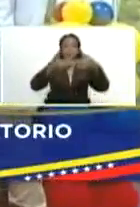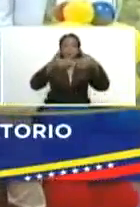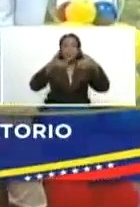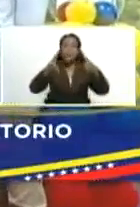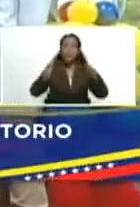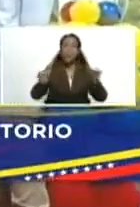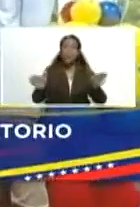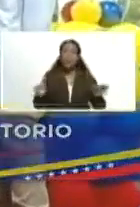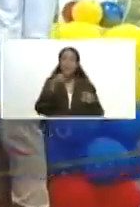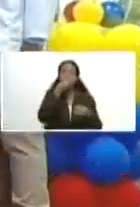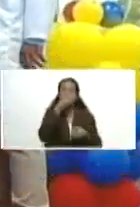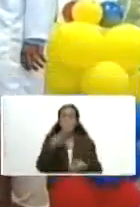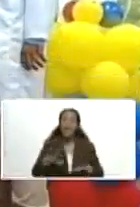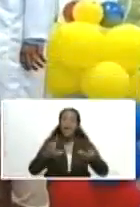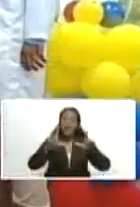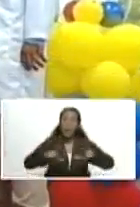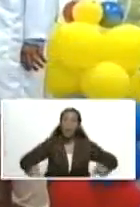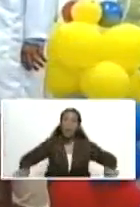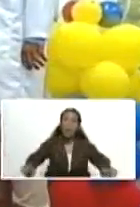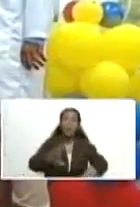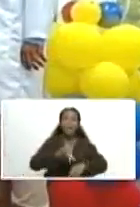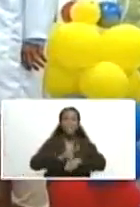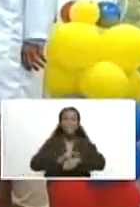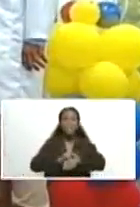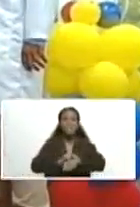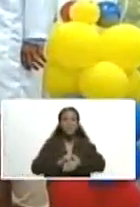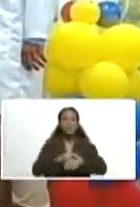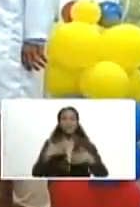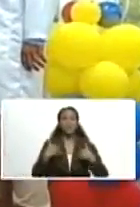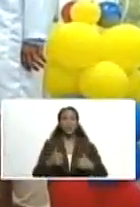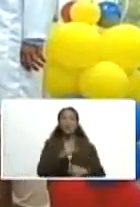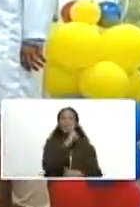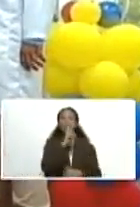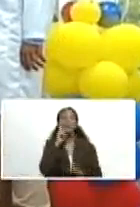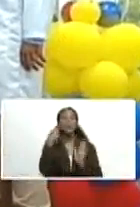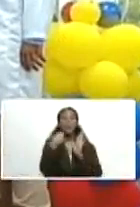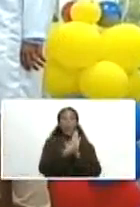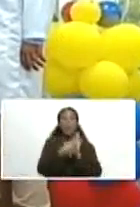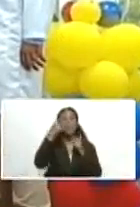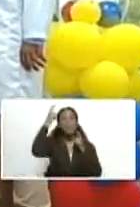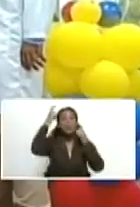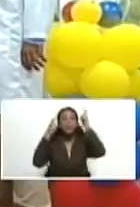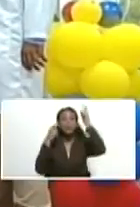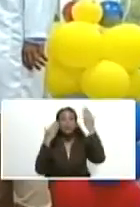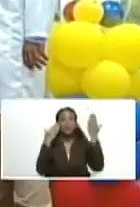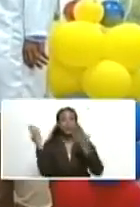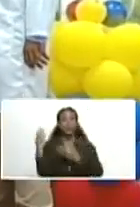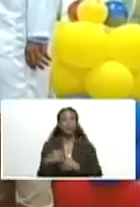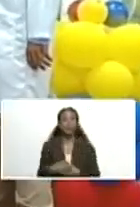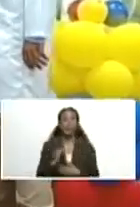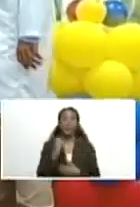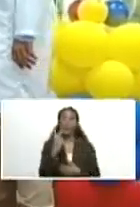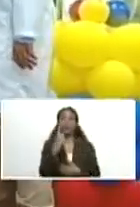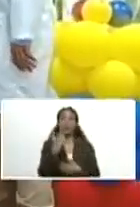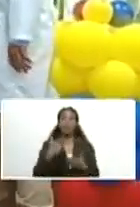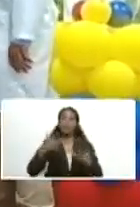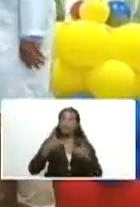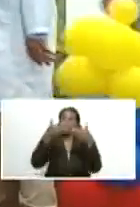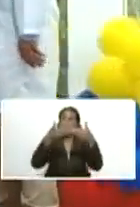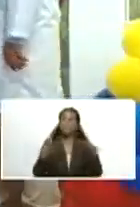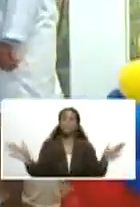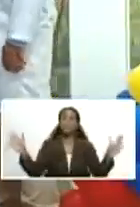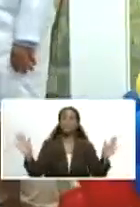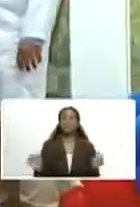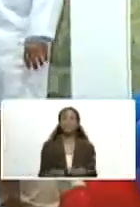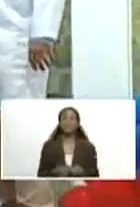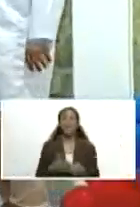este bello CDI con el nombre de Hugo Chávez, y a la cuenta de 3, 1, 2 y...